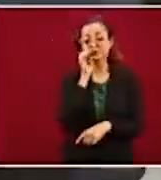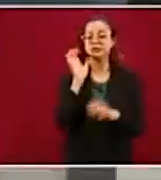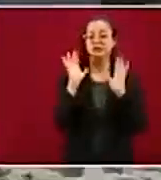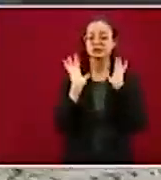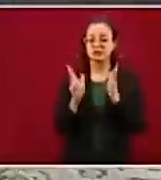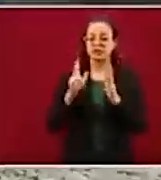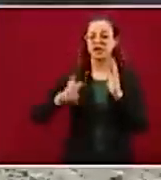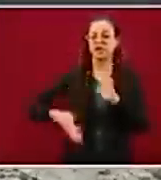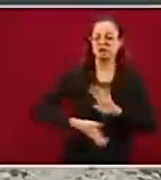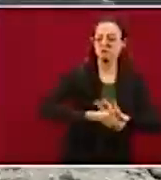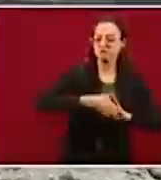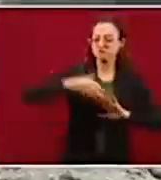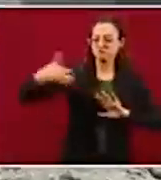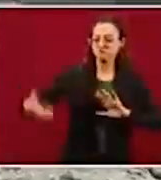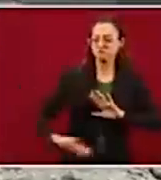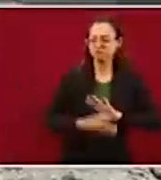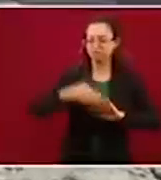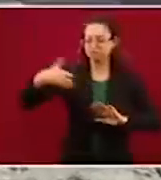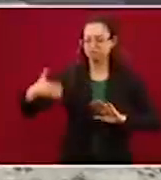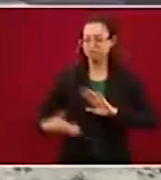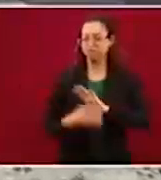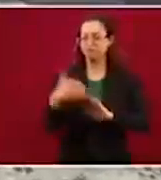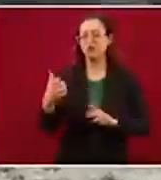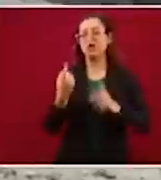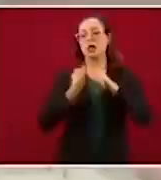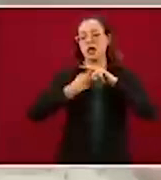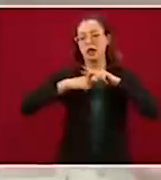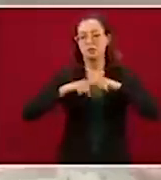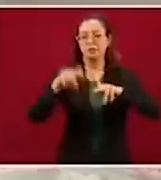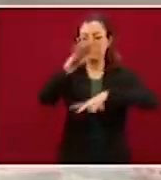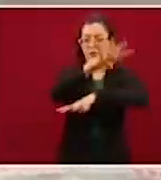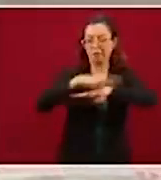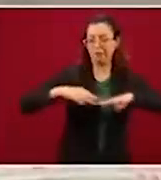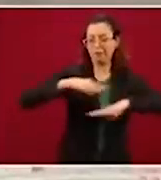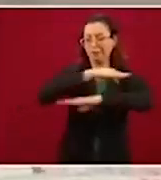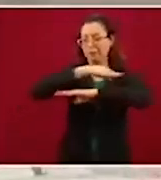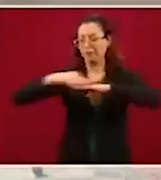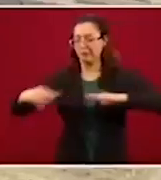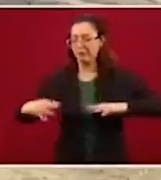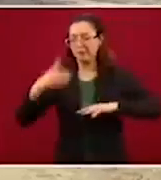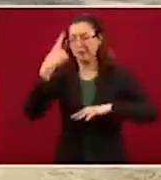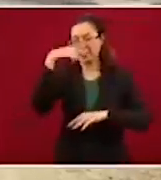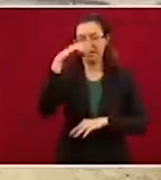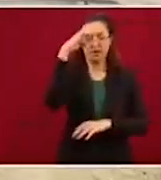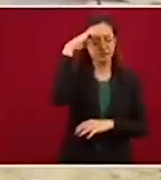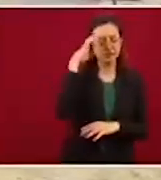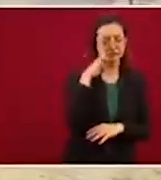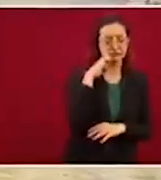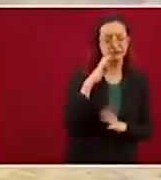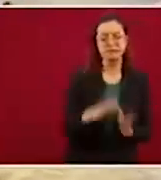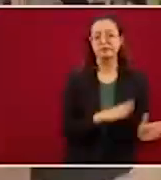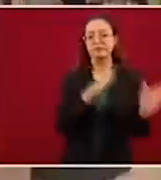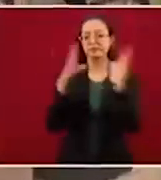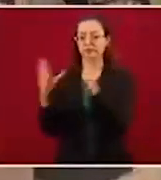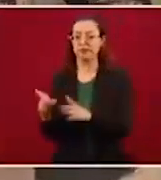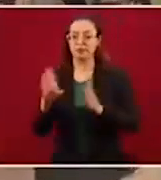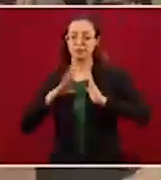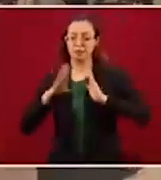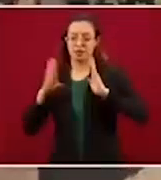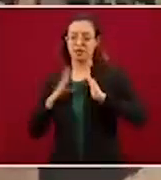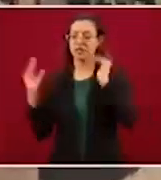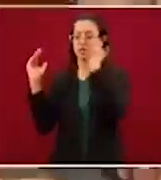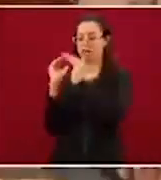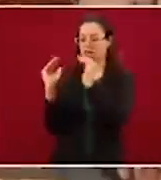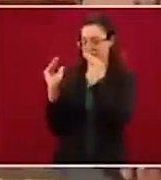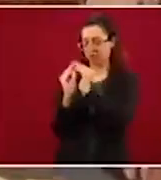excavación y habilitado de acero en contratraves y losa de cimentación del edificio de estacionamiento. En la unidad habitacional militar, se continúan